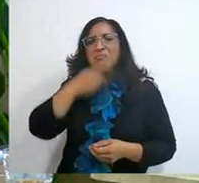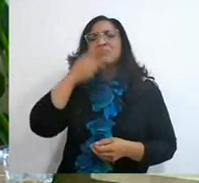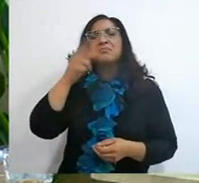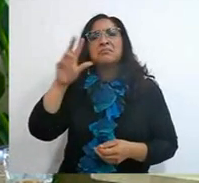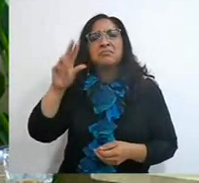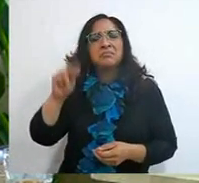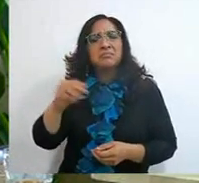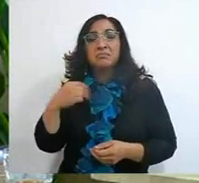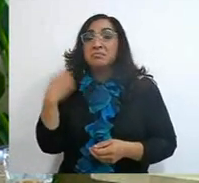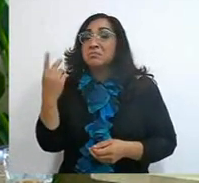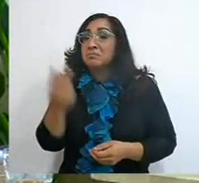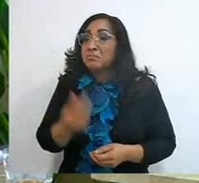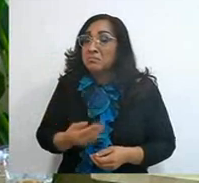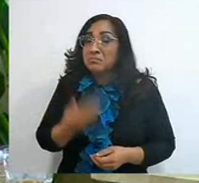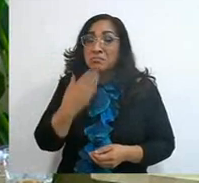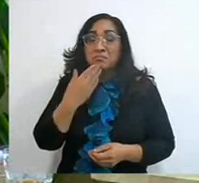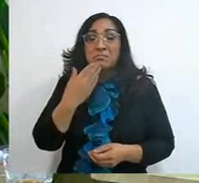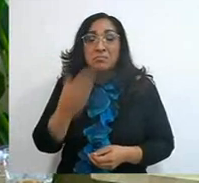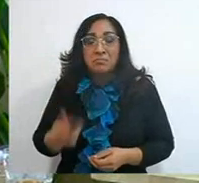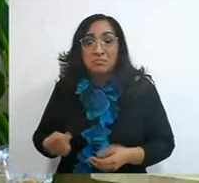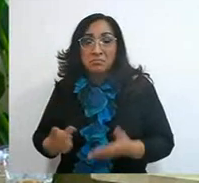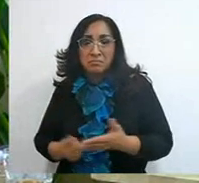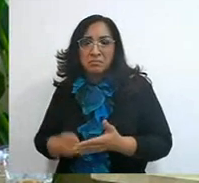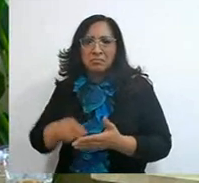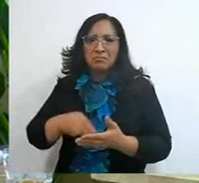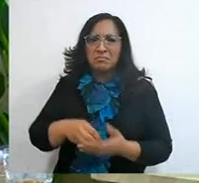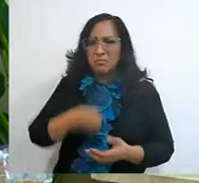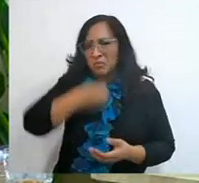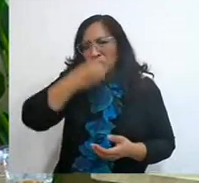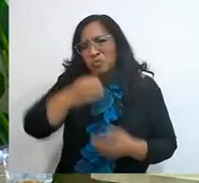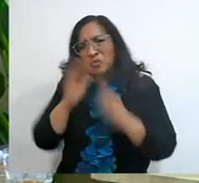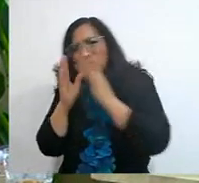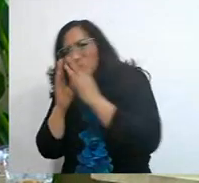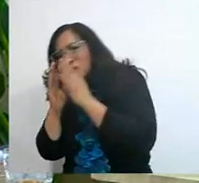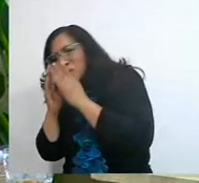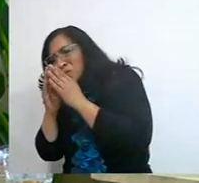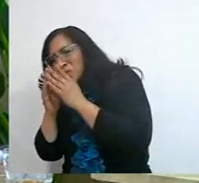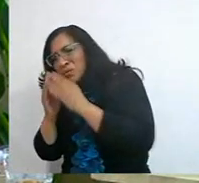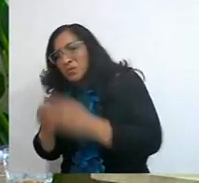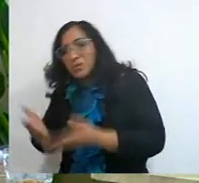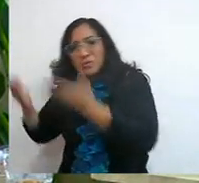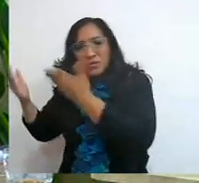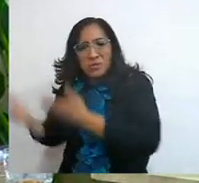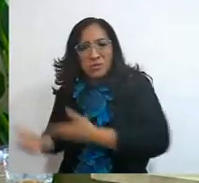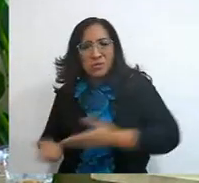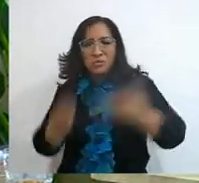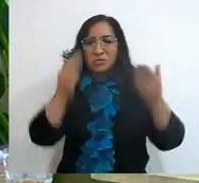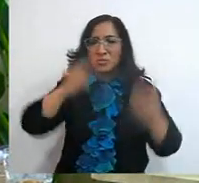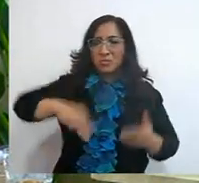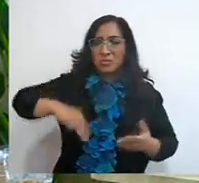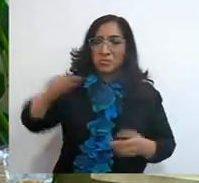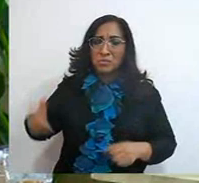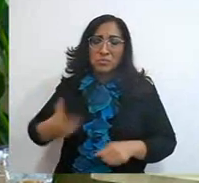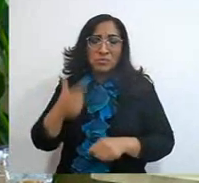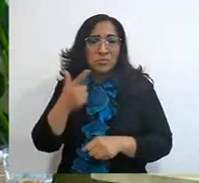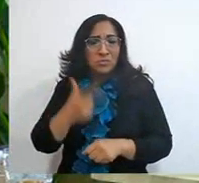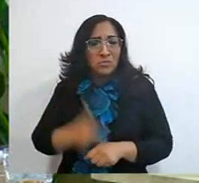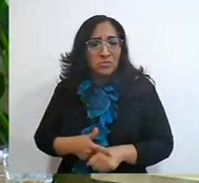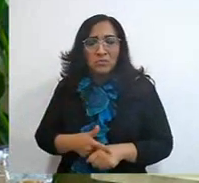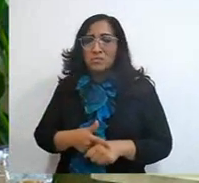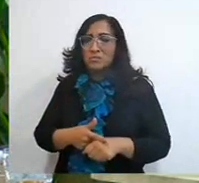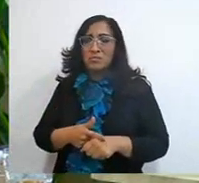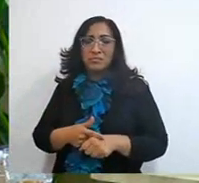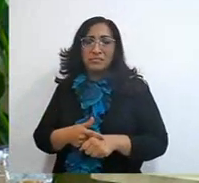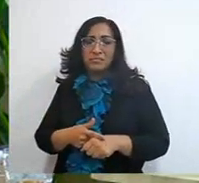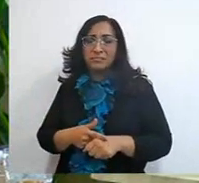que no conviene, levantando esos rumores, llevando a muerte, llevando a enfermedades,